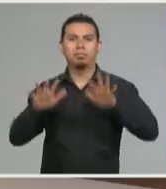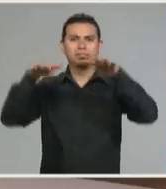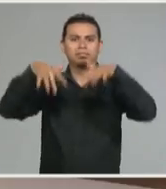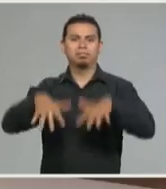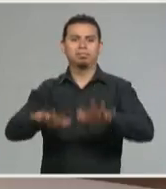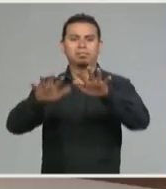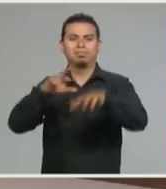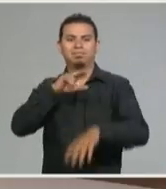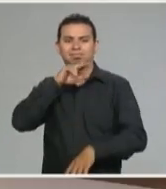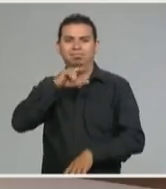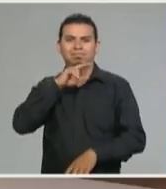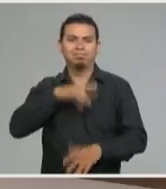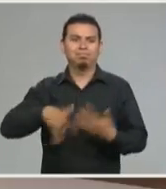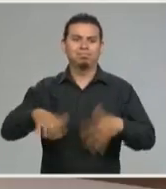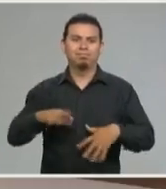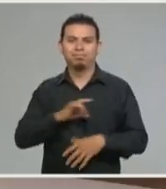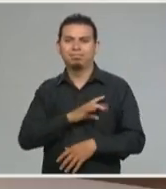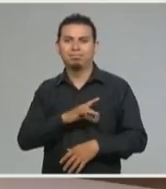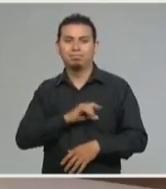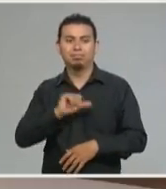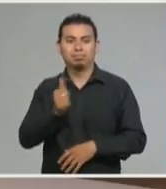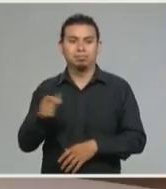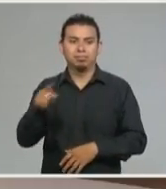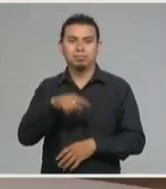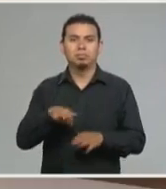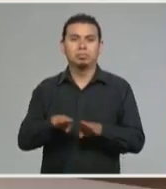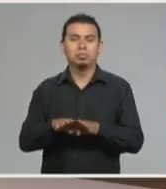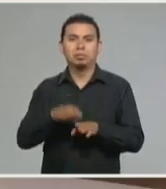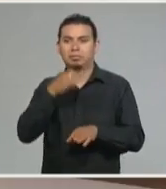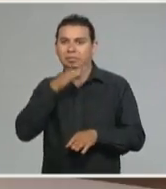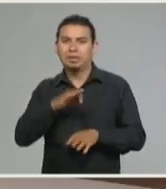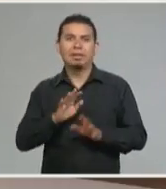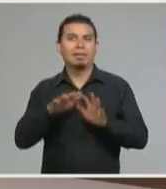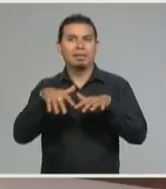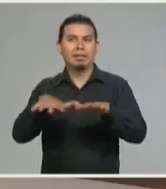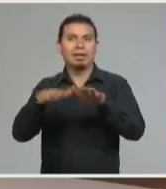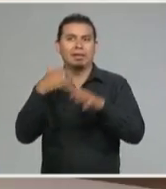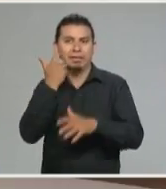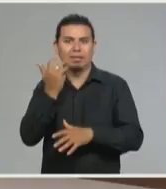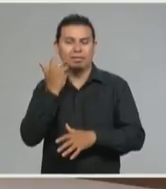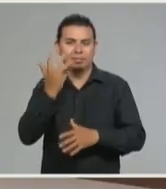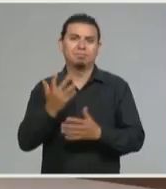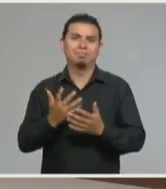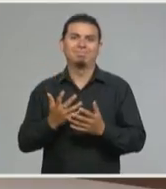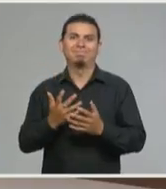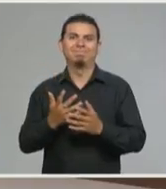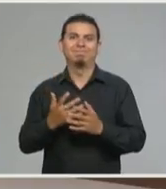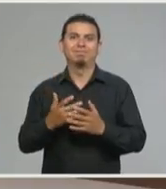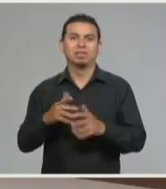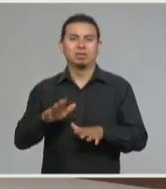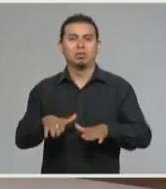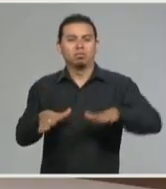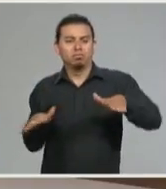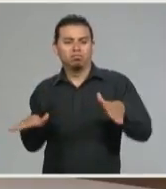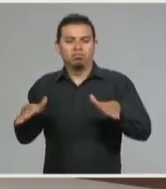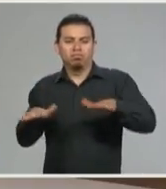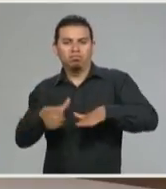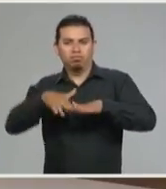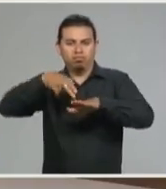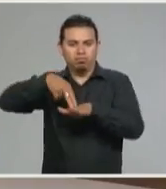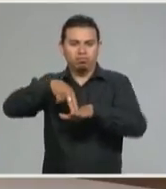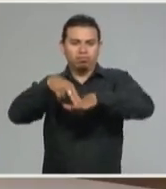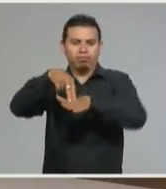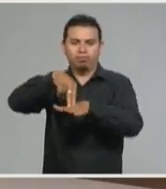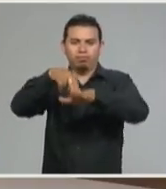algunos preocupación en la zona de la costa y para otros una fiesta que usted no se imagina, particularmente surfistas que llegaron de diversas partes del